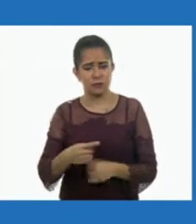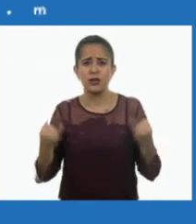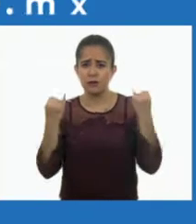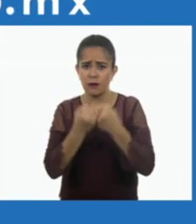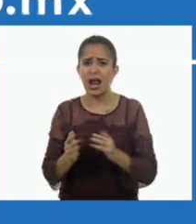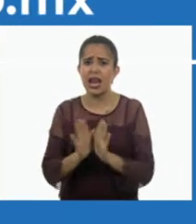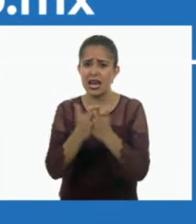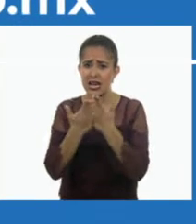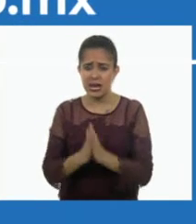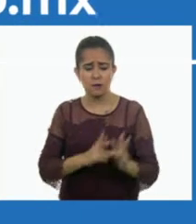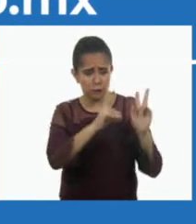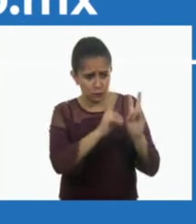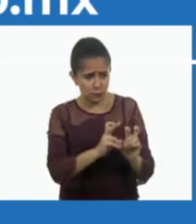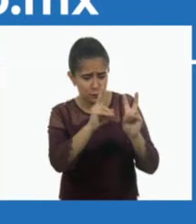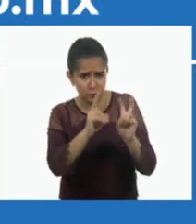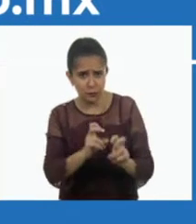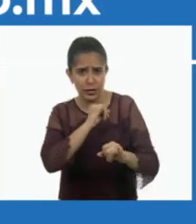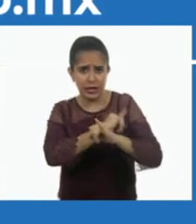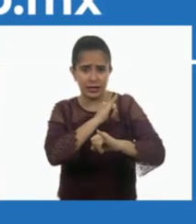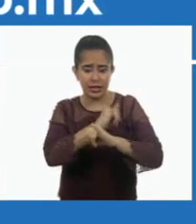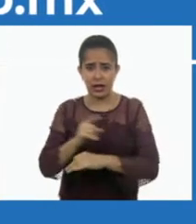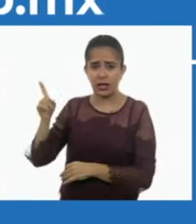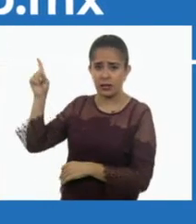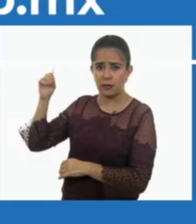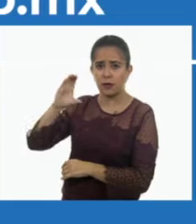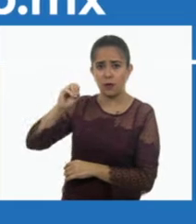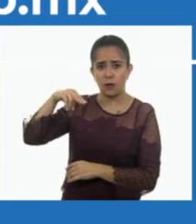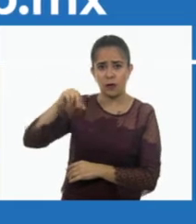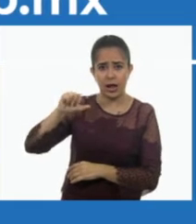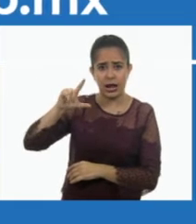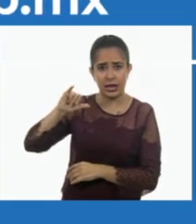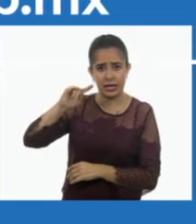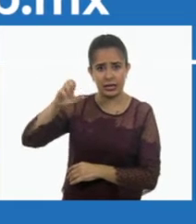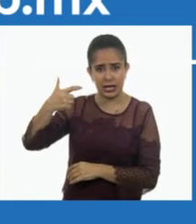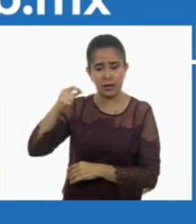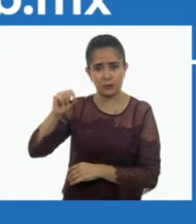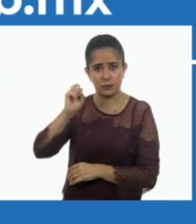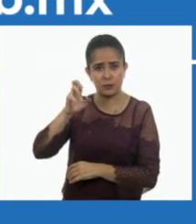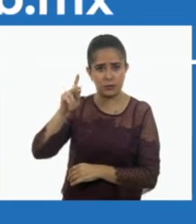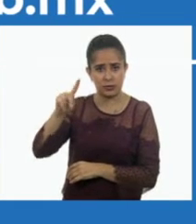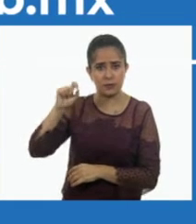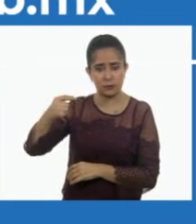También puedes encontrar los libros de texto en la página